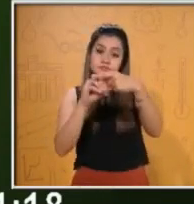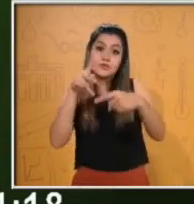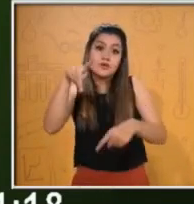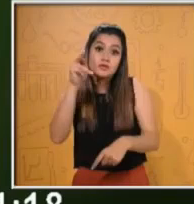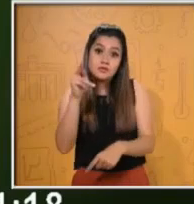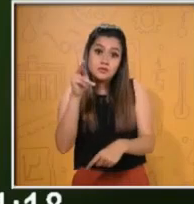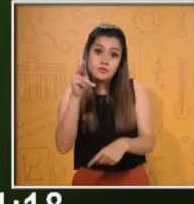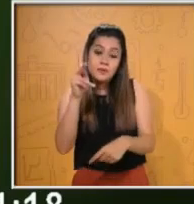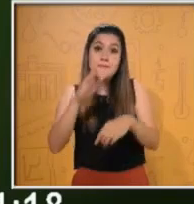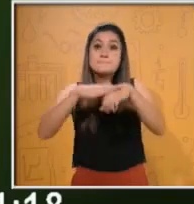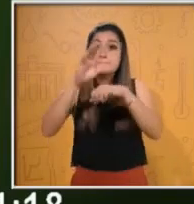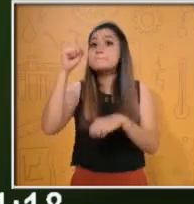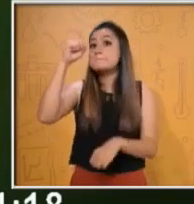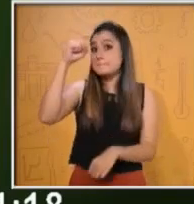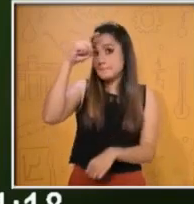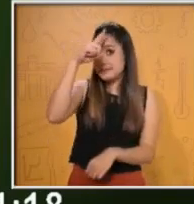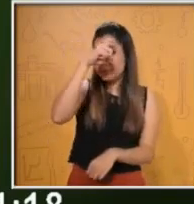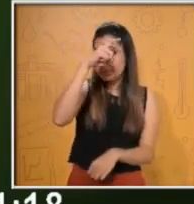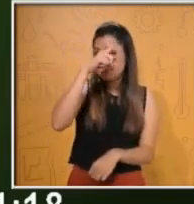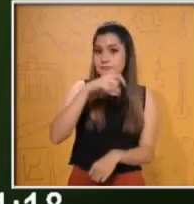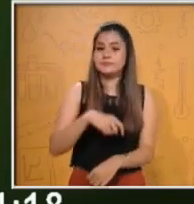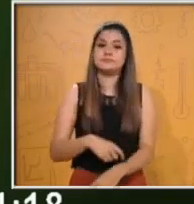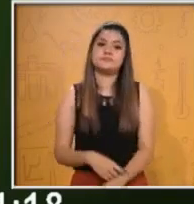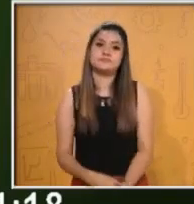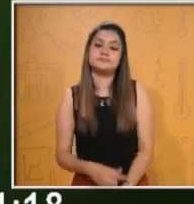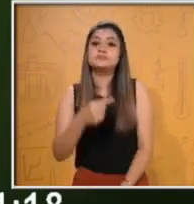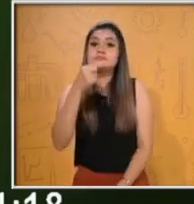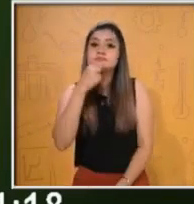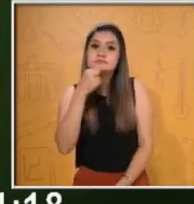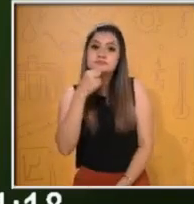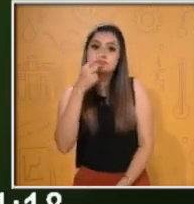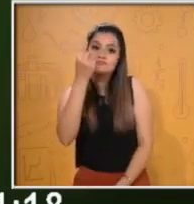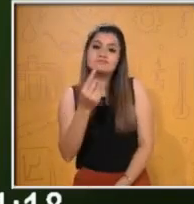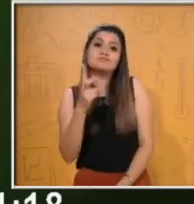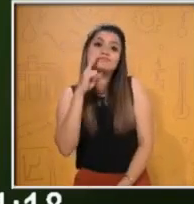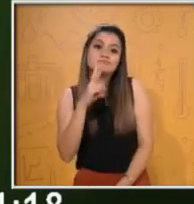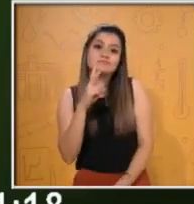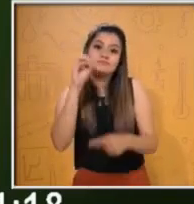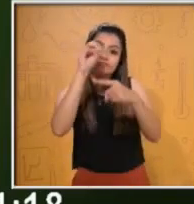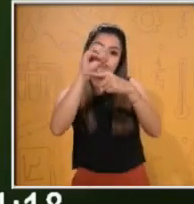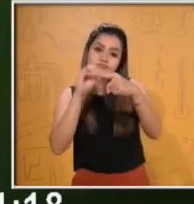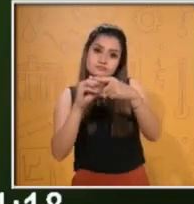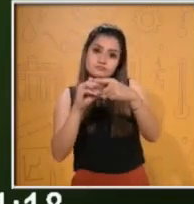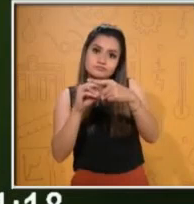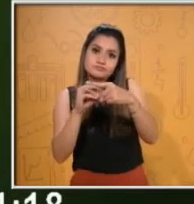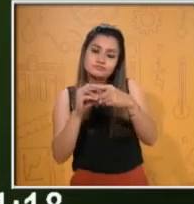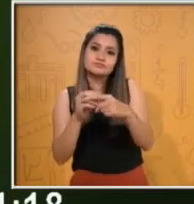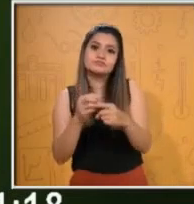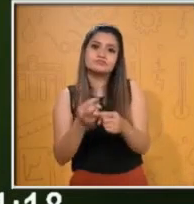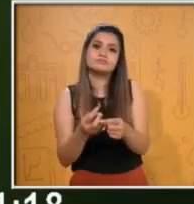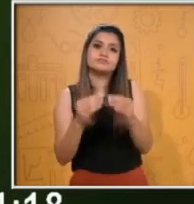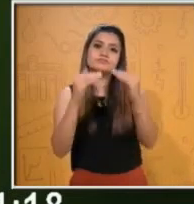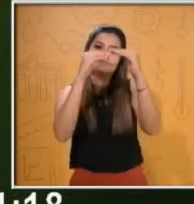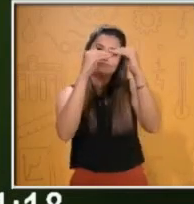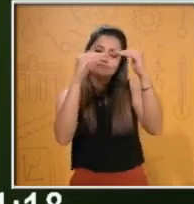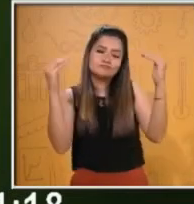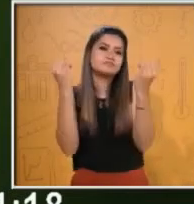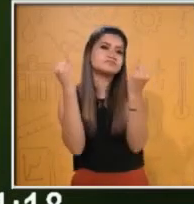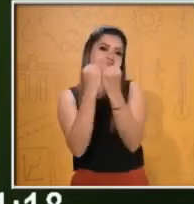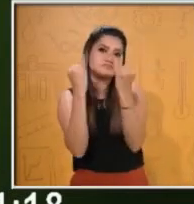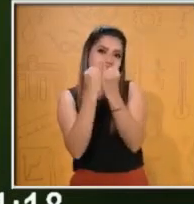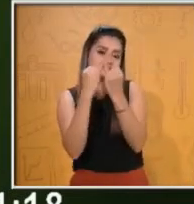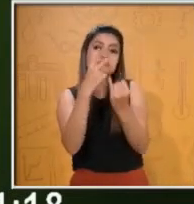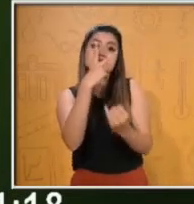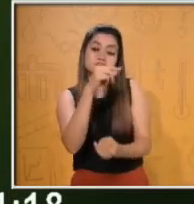de complejidad. Ellos están viendo las fracciones equivalentes y este aprendizaje les va a servir mucho a